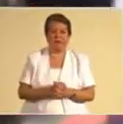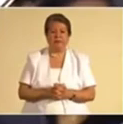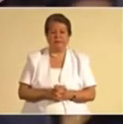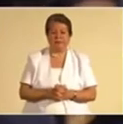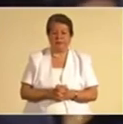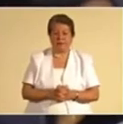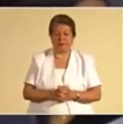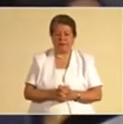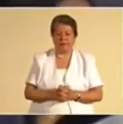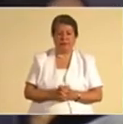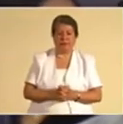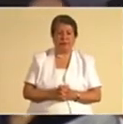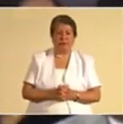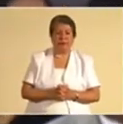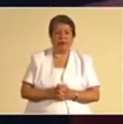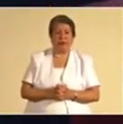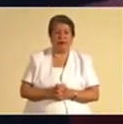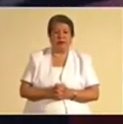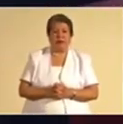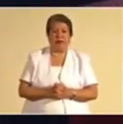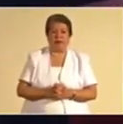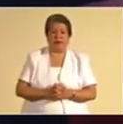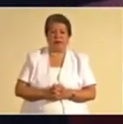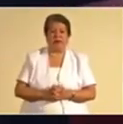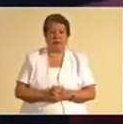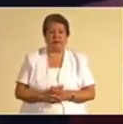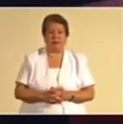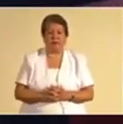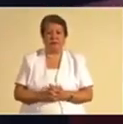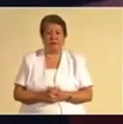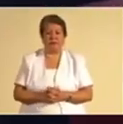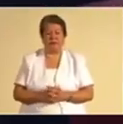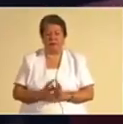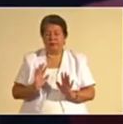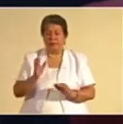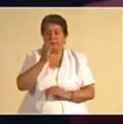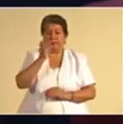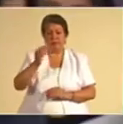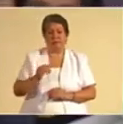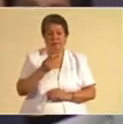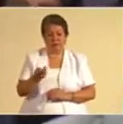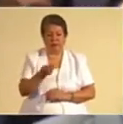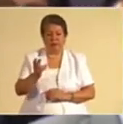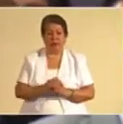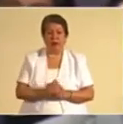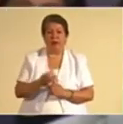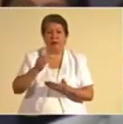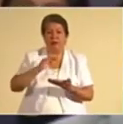tiempo, doctora. Muchísimas gracias. Creo que contestó la pregunta. Muchas gracias. Muchas gracias, candidato. Bueno, pues